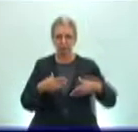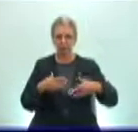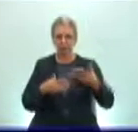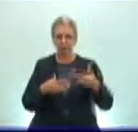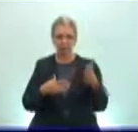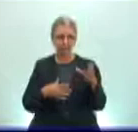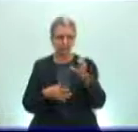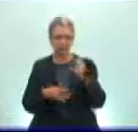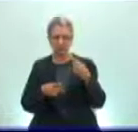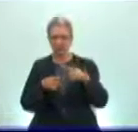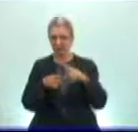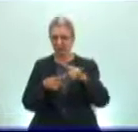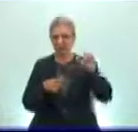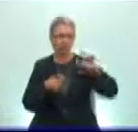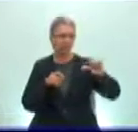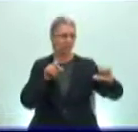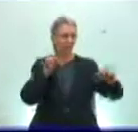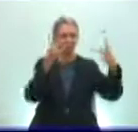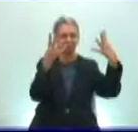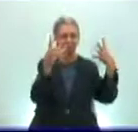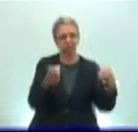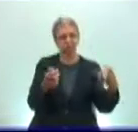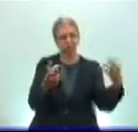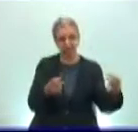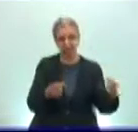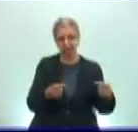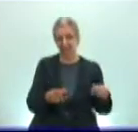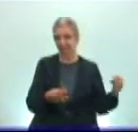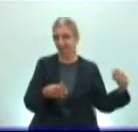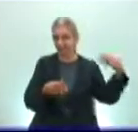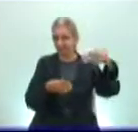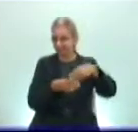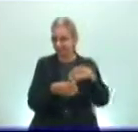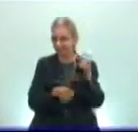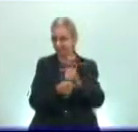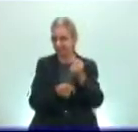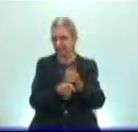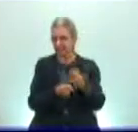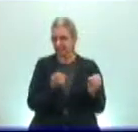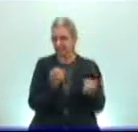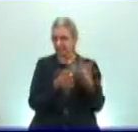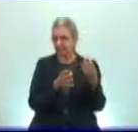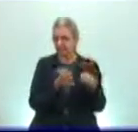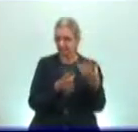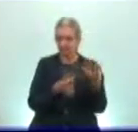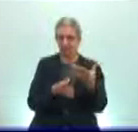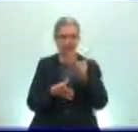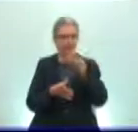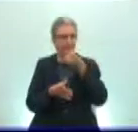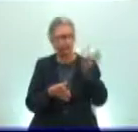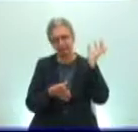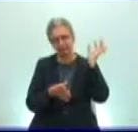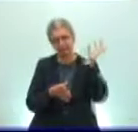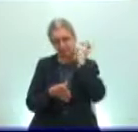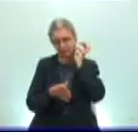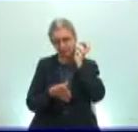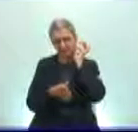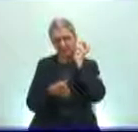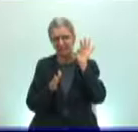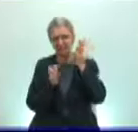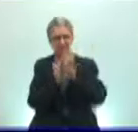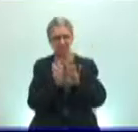destruido. Se incorporaban al trabajo creador mujeres, jóvenes, desmovilizados del